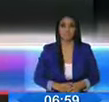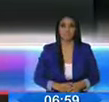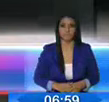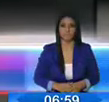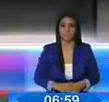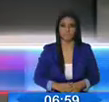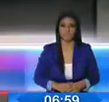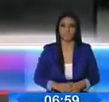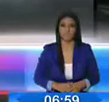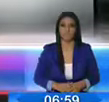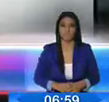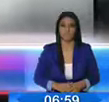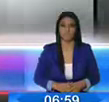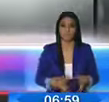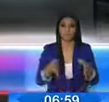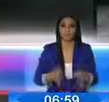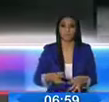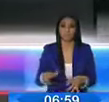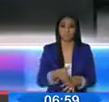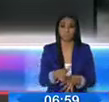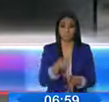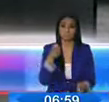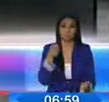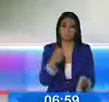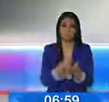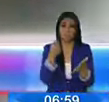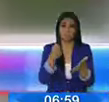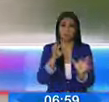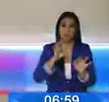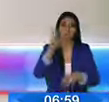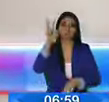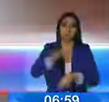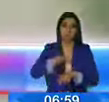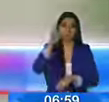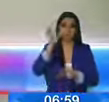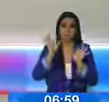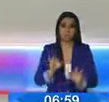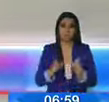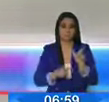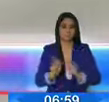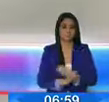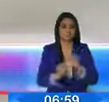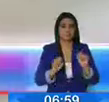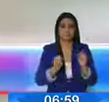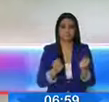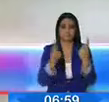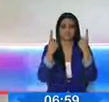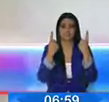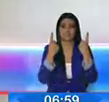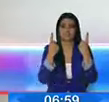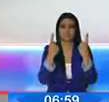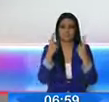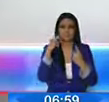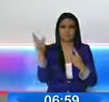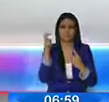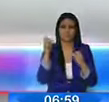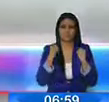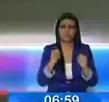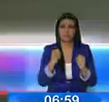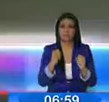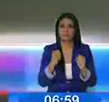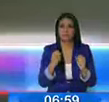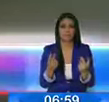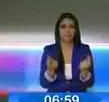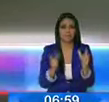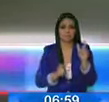el impacto contra el piso hizo que todos se sorprendieron y el fuerte estruendo de su caída logró que automáticamente